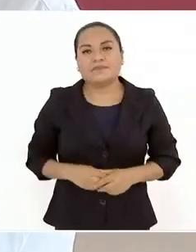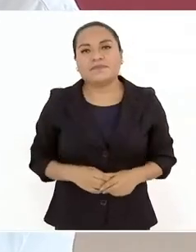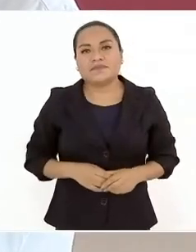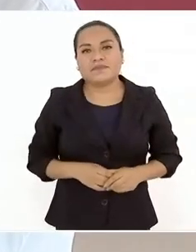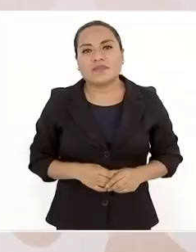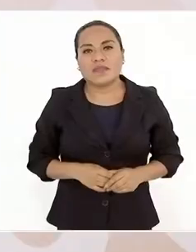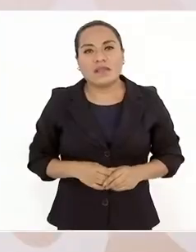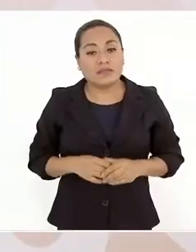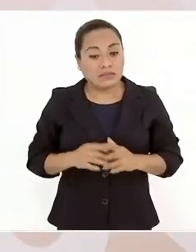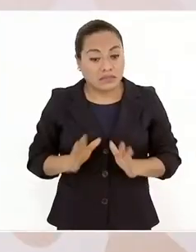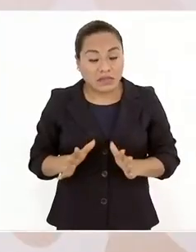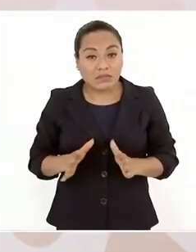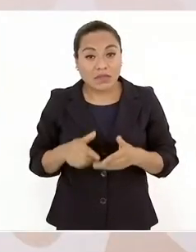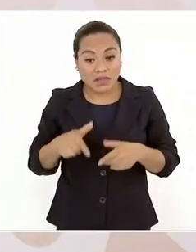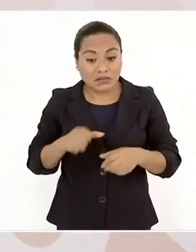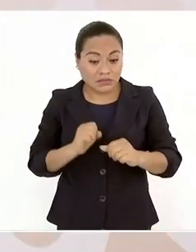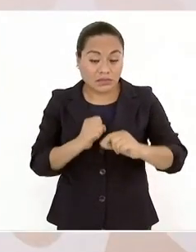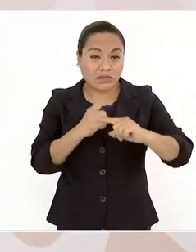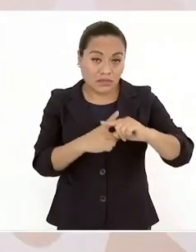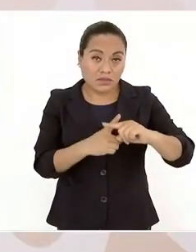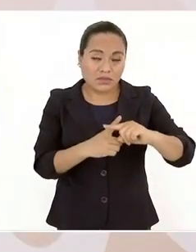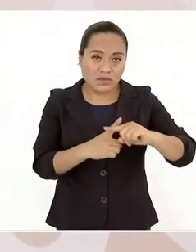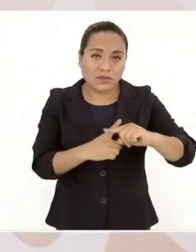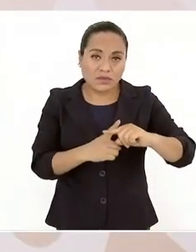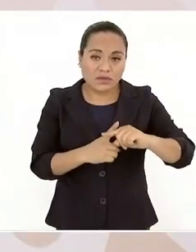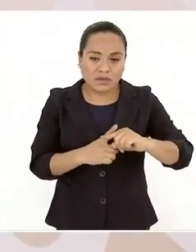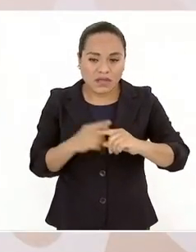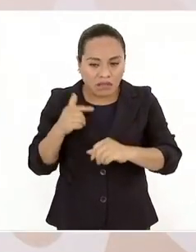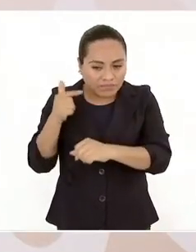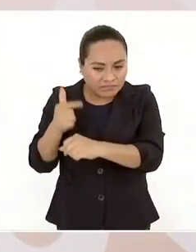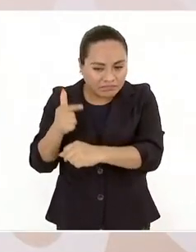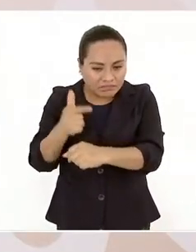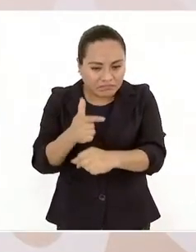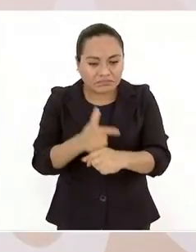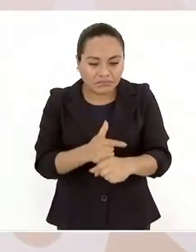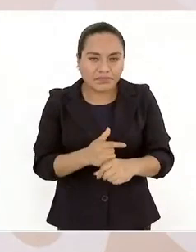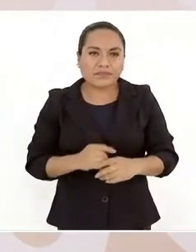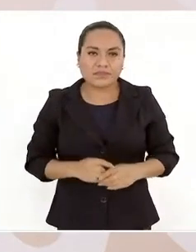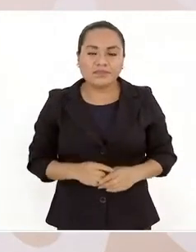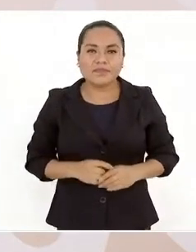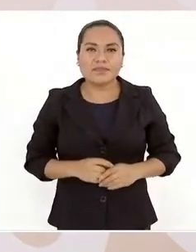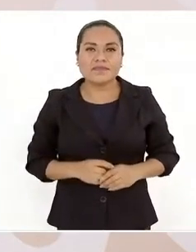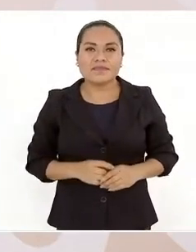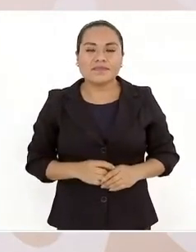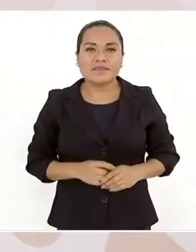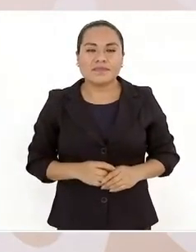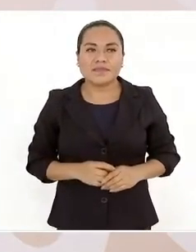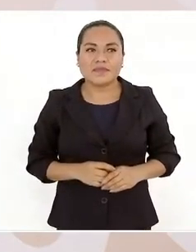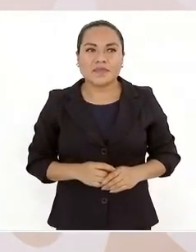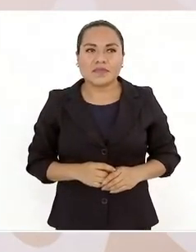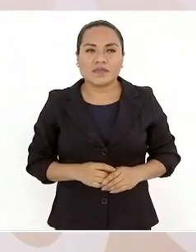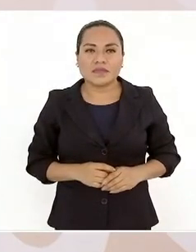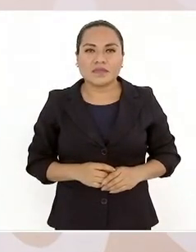también trabajado aquí en Salina Cruz, identificando más de